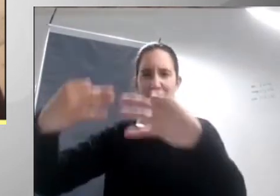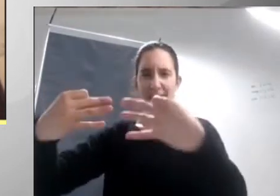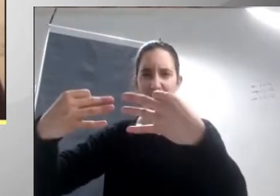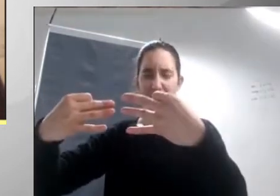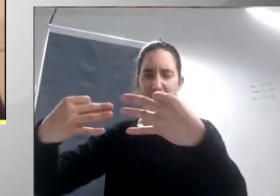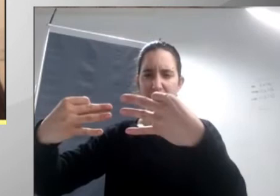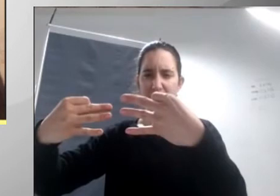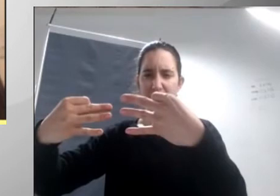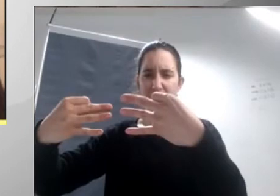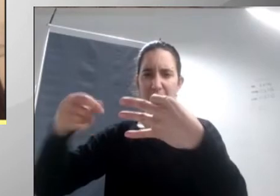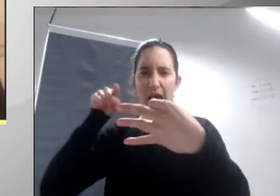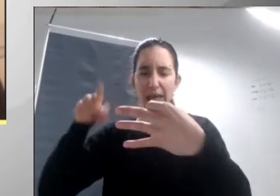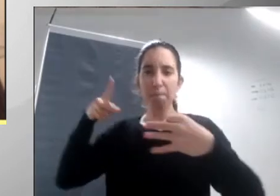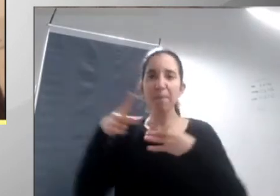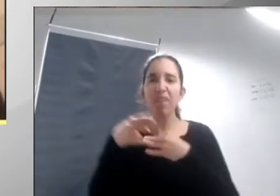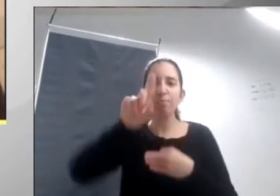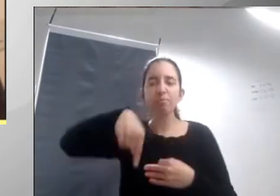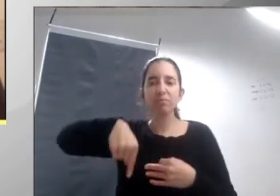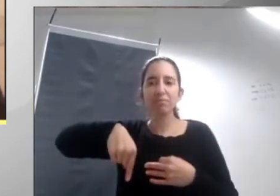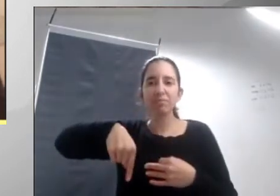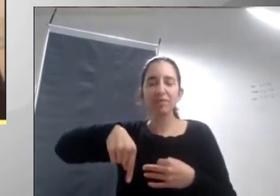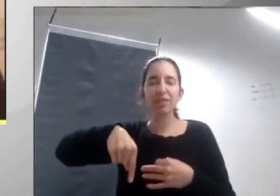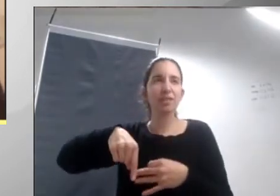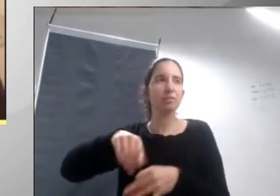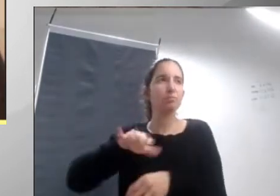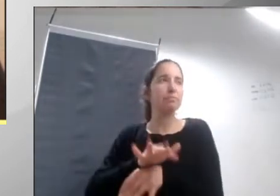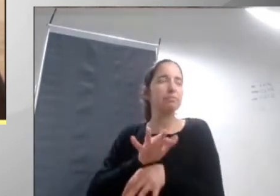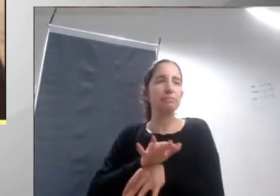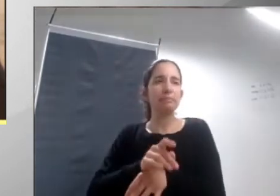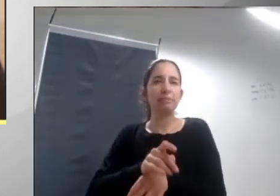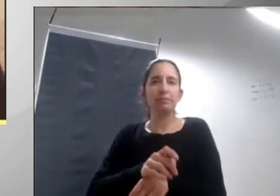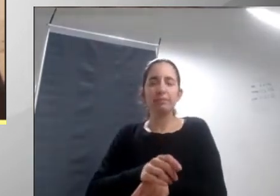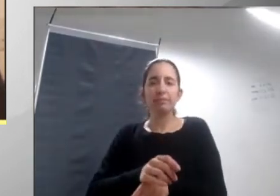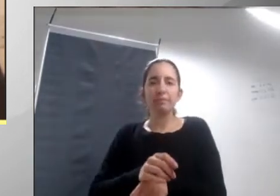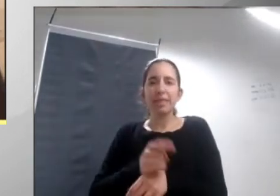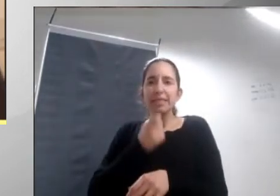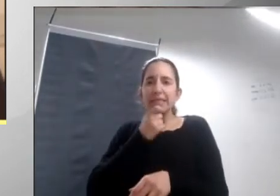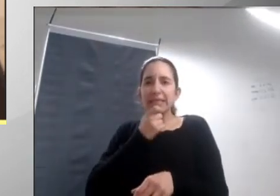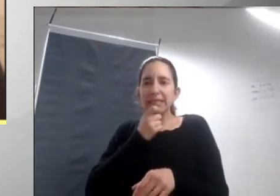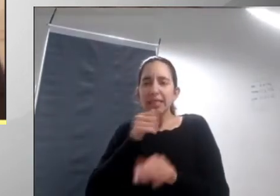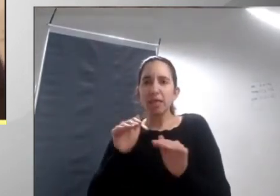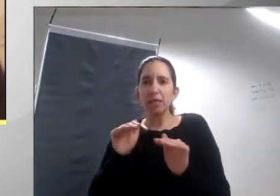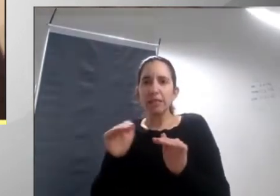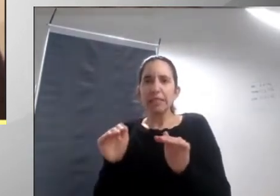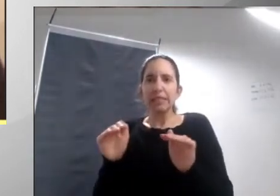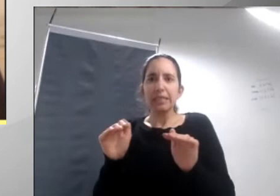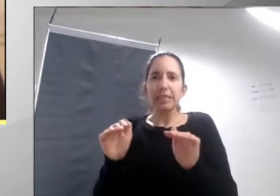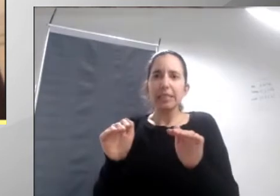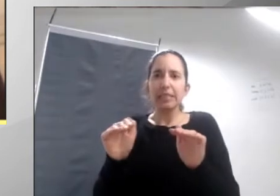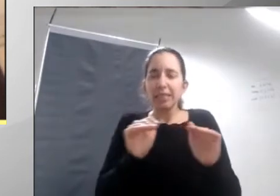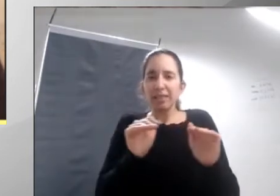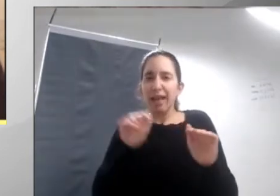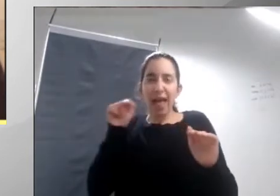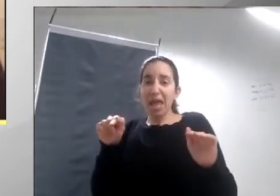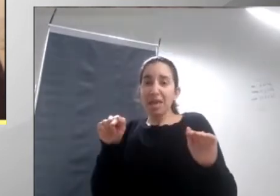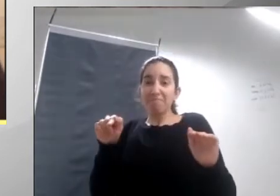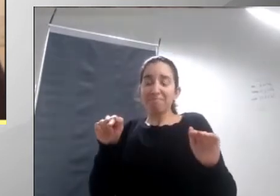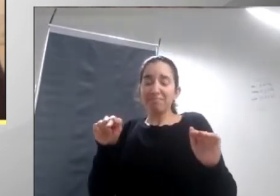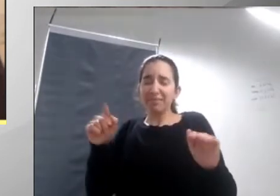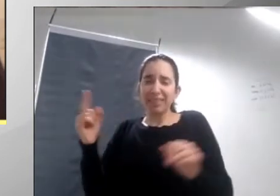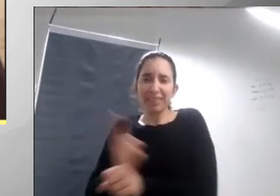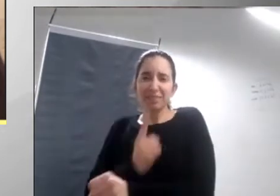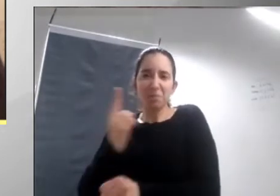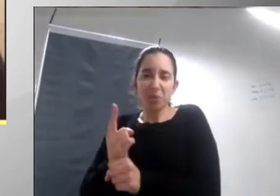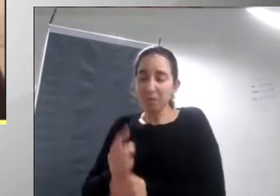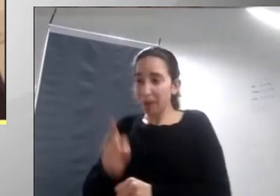la anomalía que de pronto es la innovación que genera, es la transgresión que